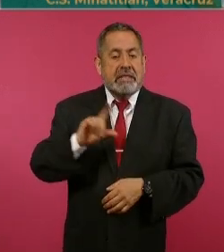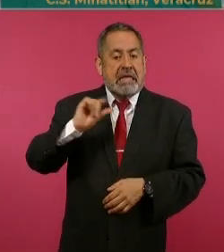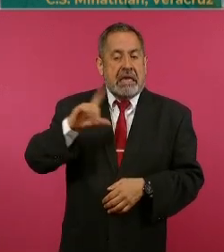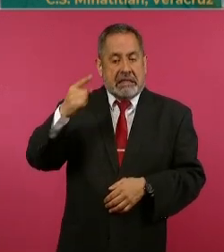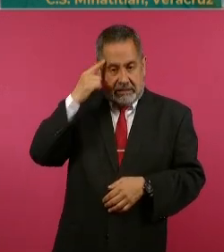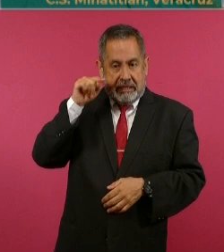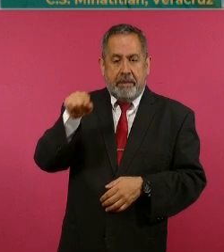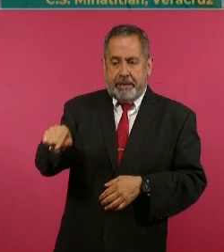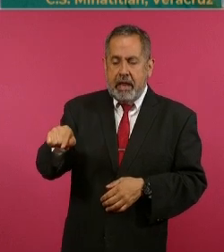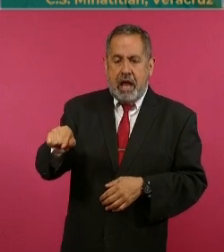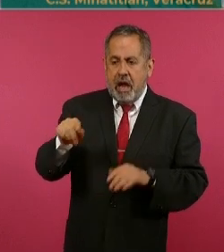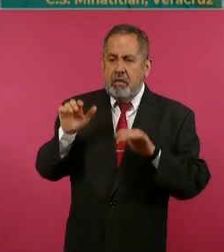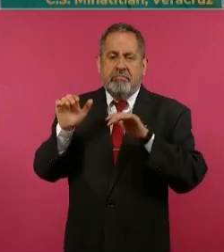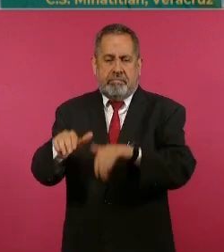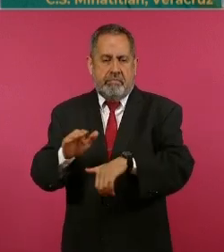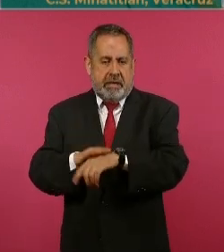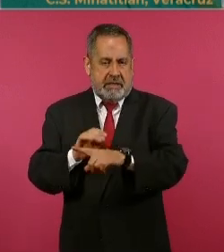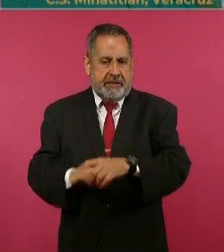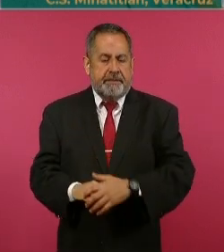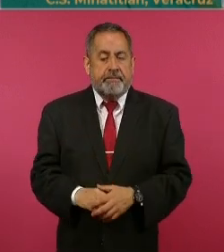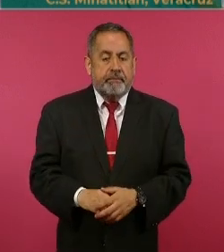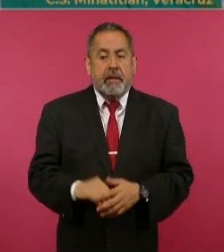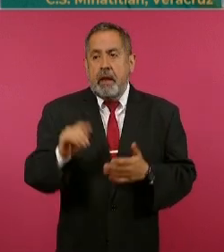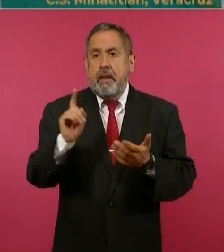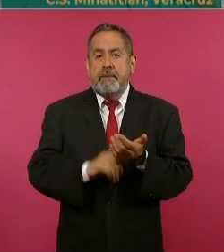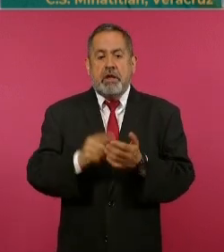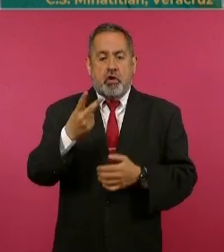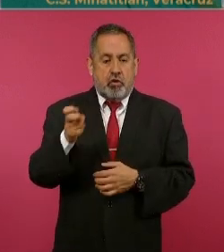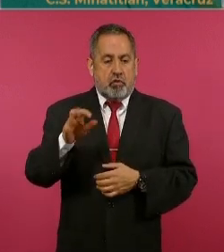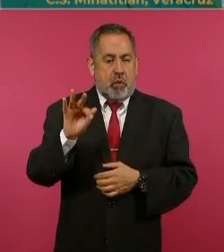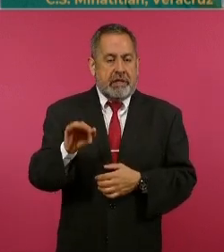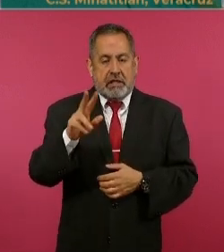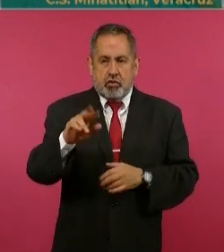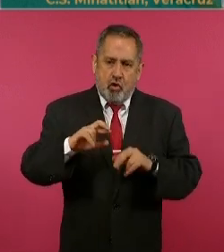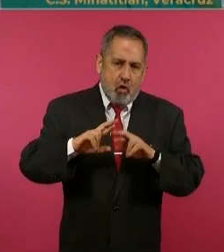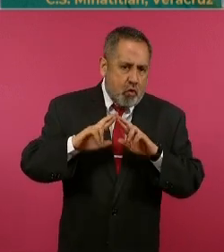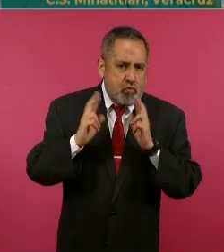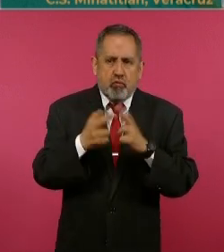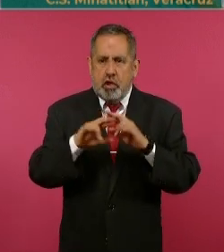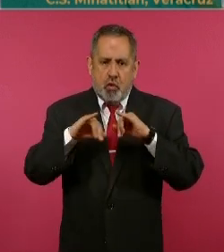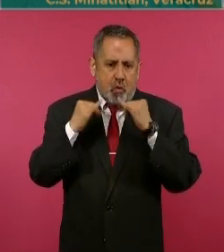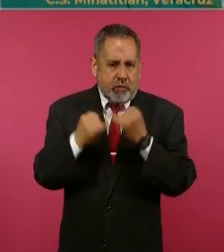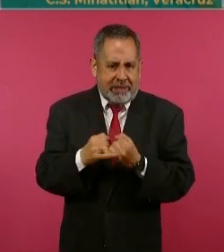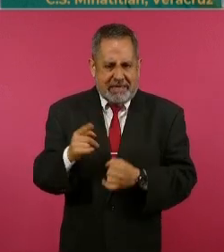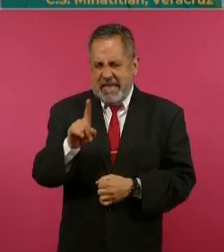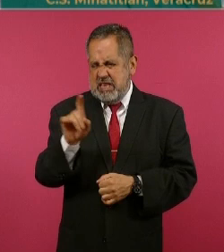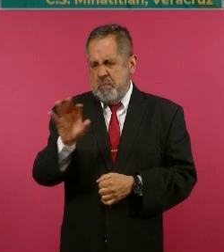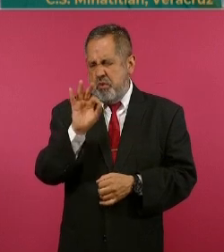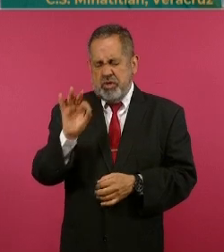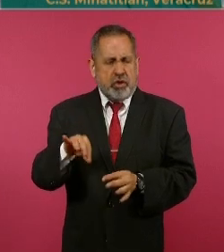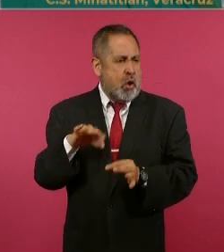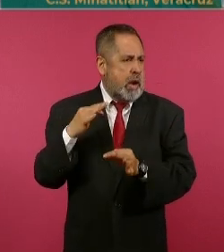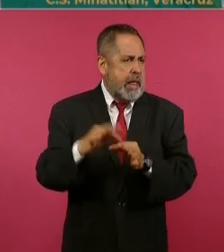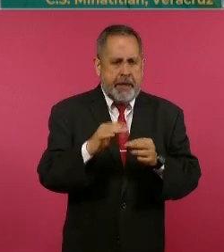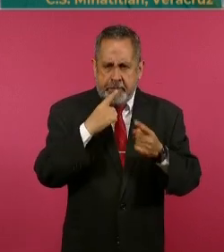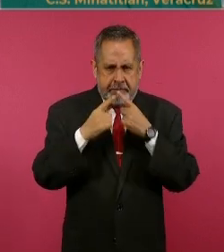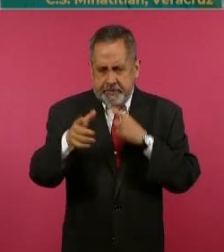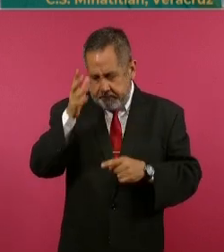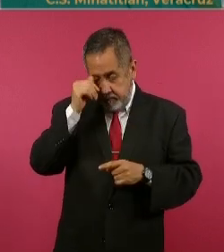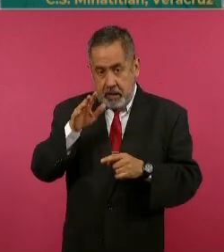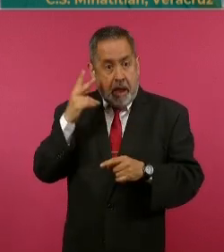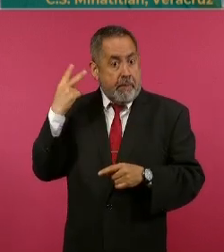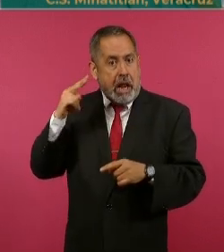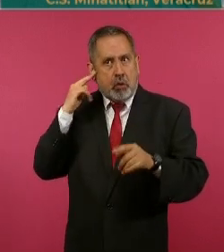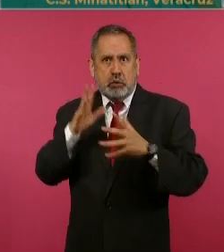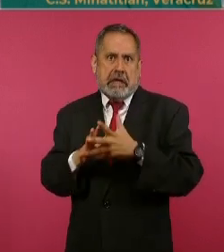que van a recibir más. Y también 1.245 asambleas, es decir, ya el 100% de las asambleas de un estado tan grande